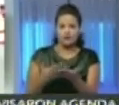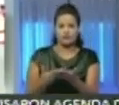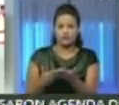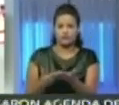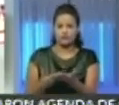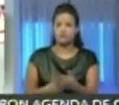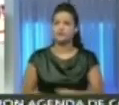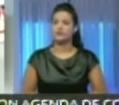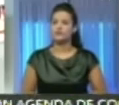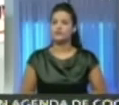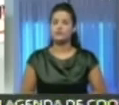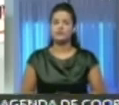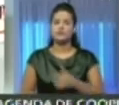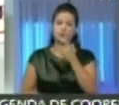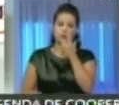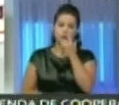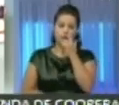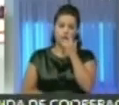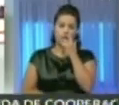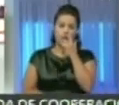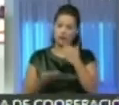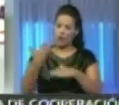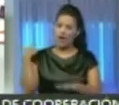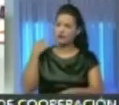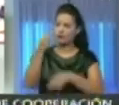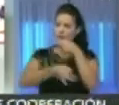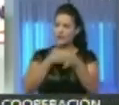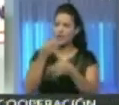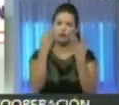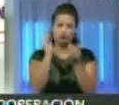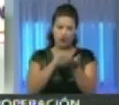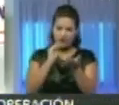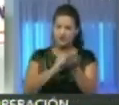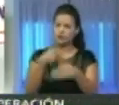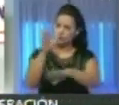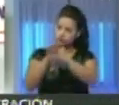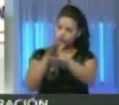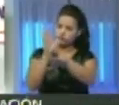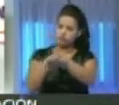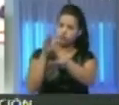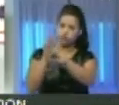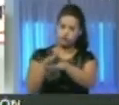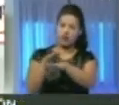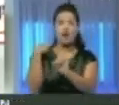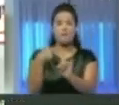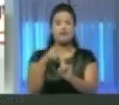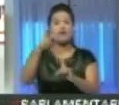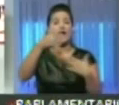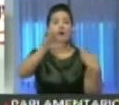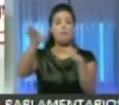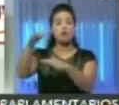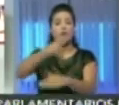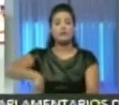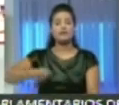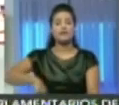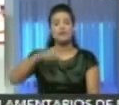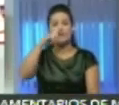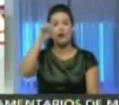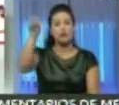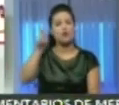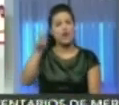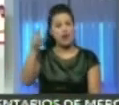remito. Yo lo he venido diciendo durante mucho tiempo y acompaño al presidente Nicolás Maduro en esa posición.